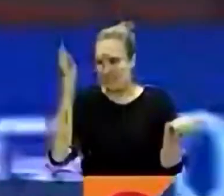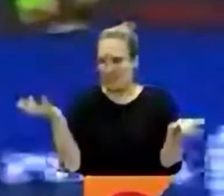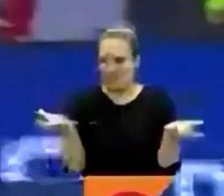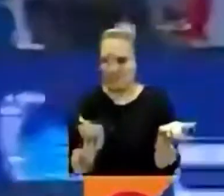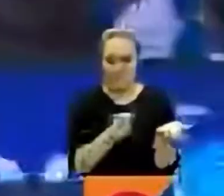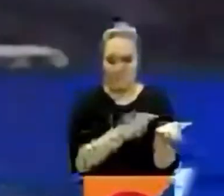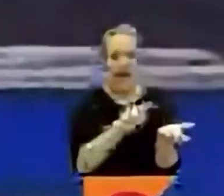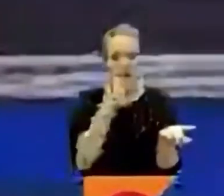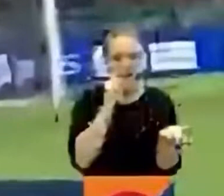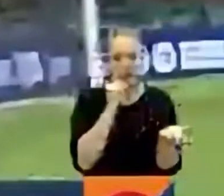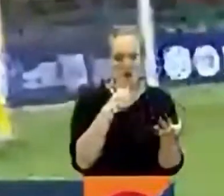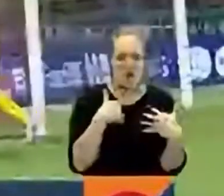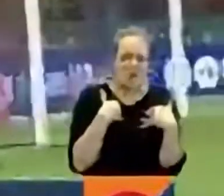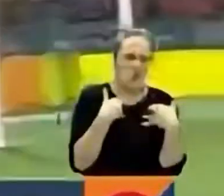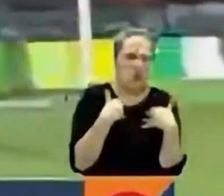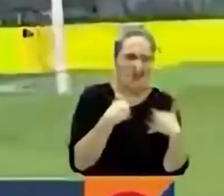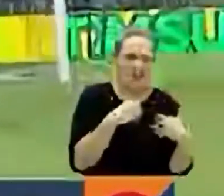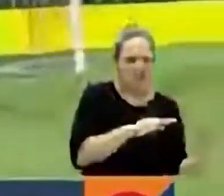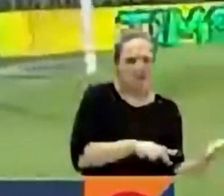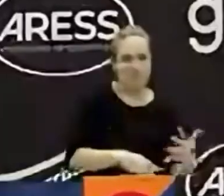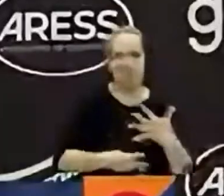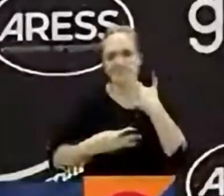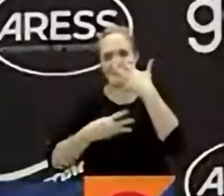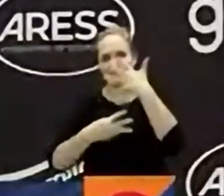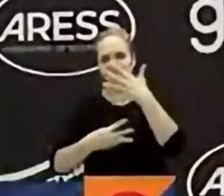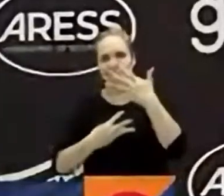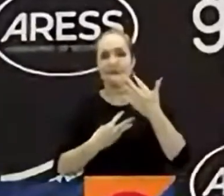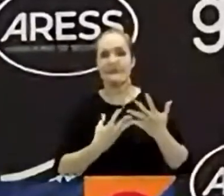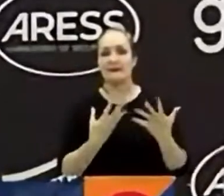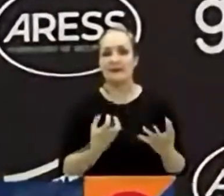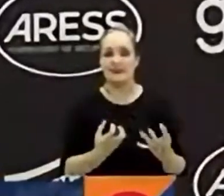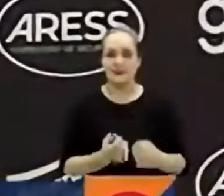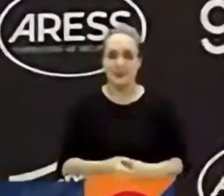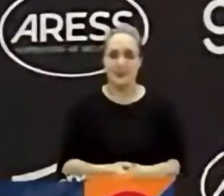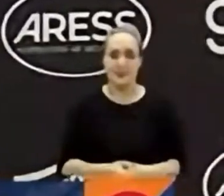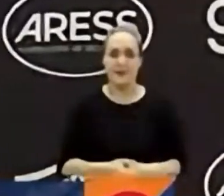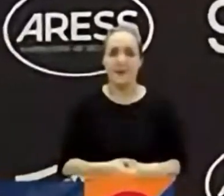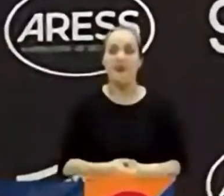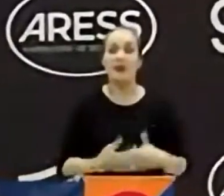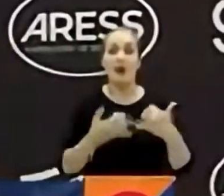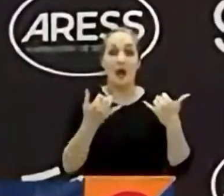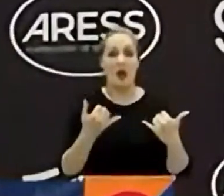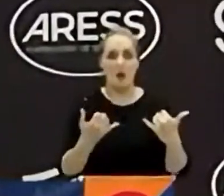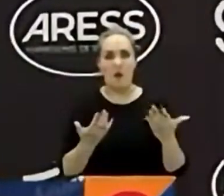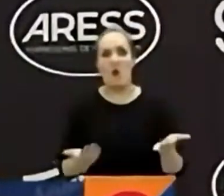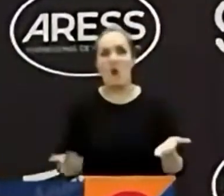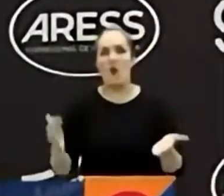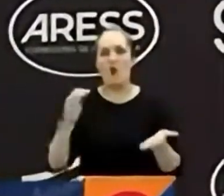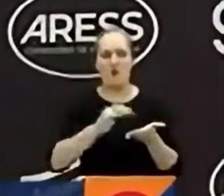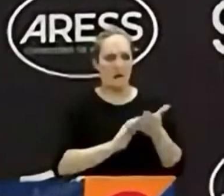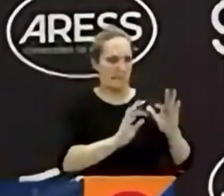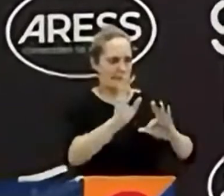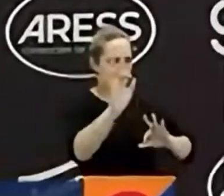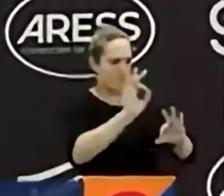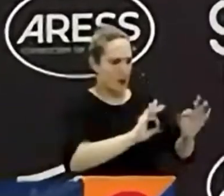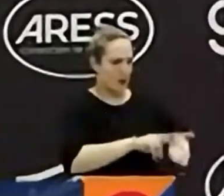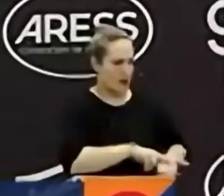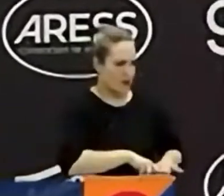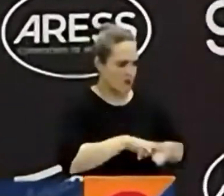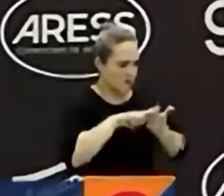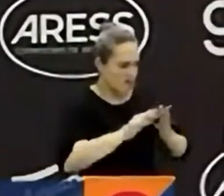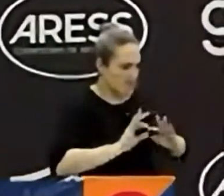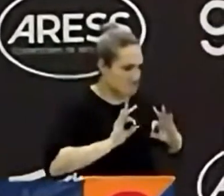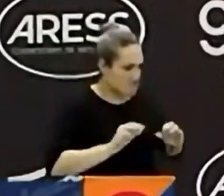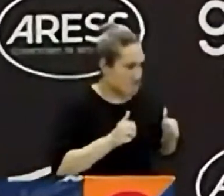buscará reafirmar su cupo en los puestos de privilegio. Vamos a tener que recomponer, primero que todo recuperarnos bien, y